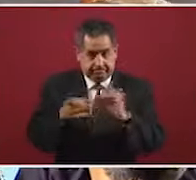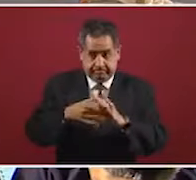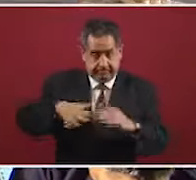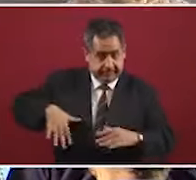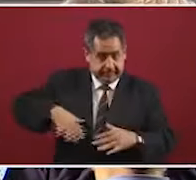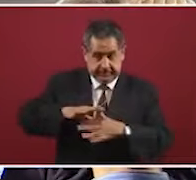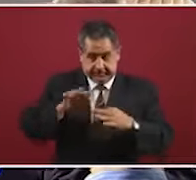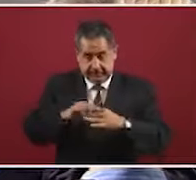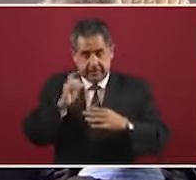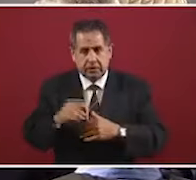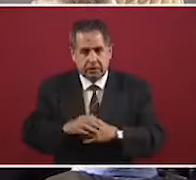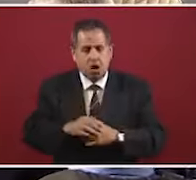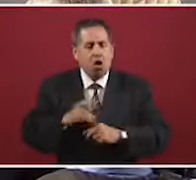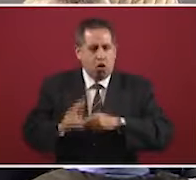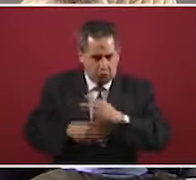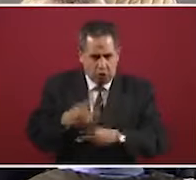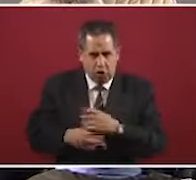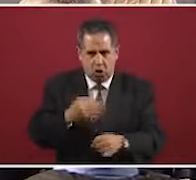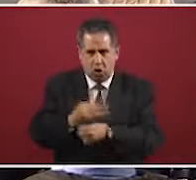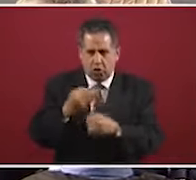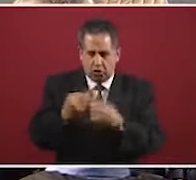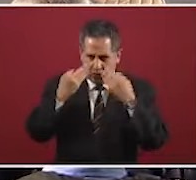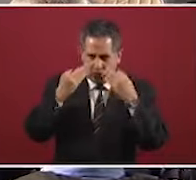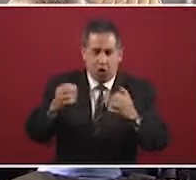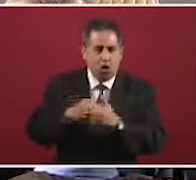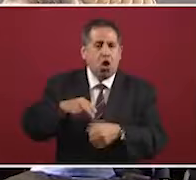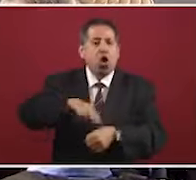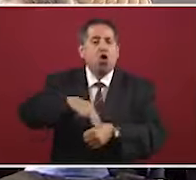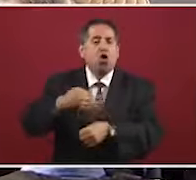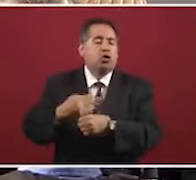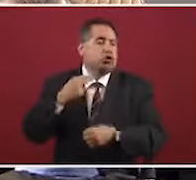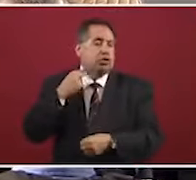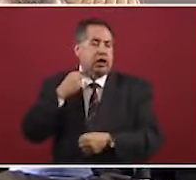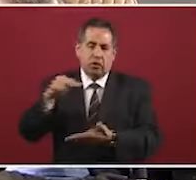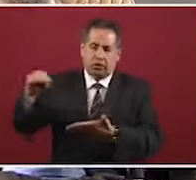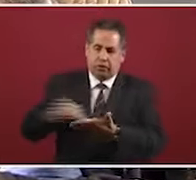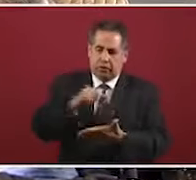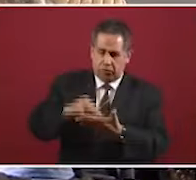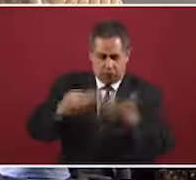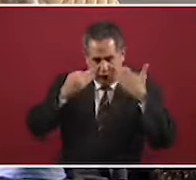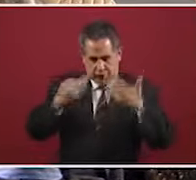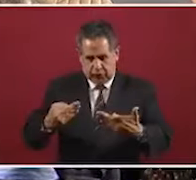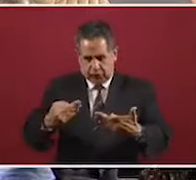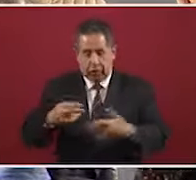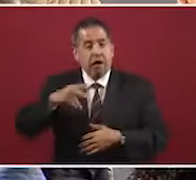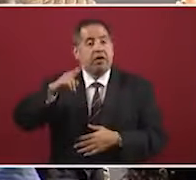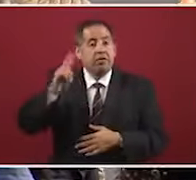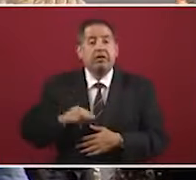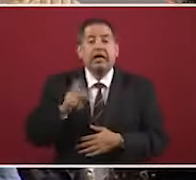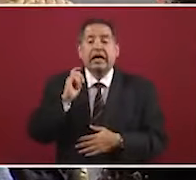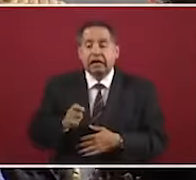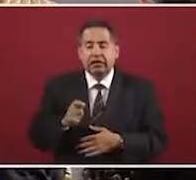Que procedo a la ceremonia con el notario a firmar el libro.